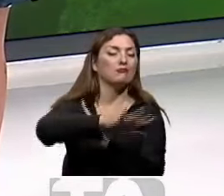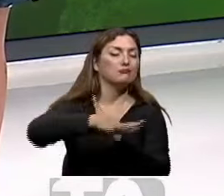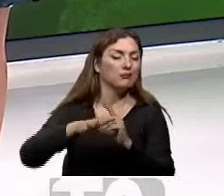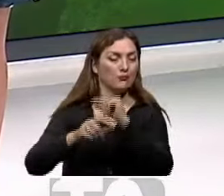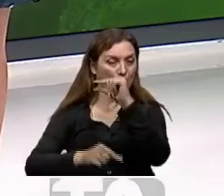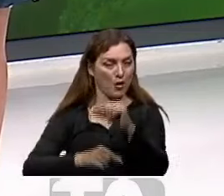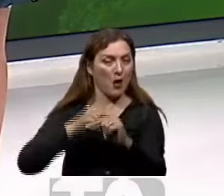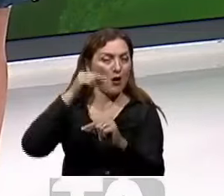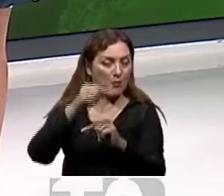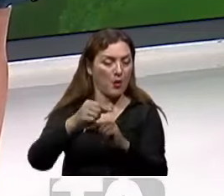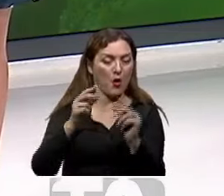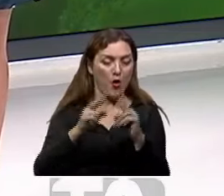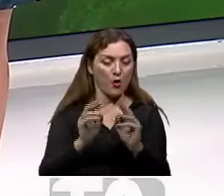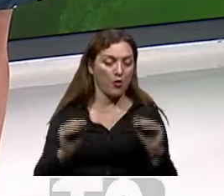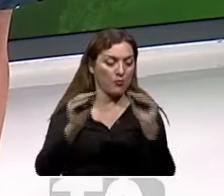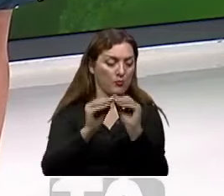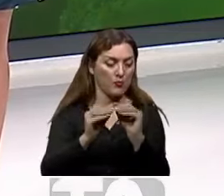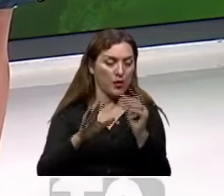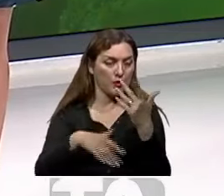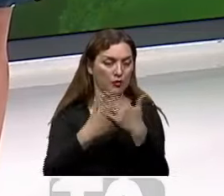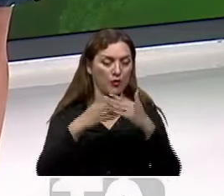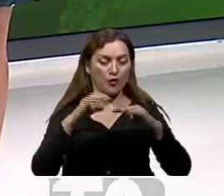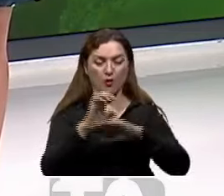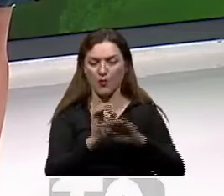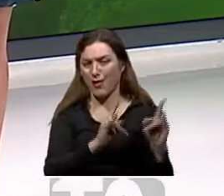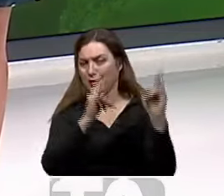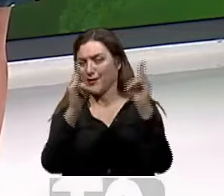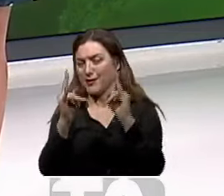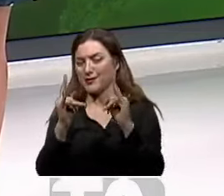de a poquito vamos a ir también conociendo más sobre la riqueza del Ecuador. Ustedes, Albert, Gaby y André, ¿qué